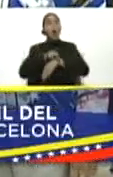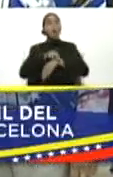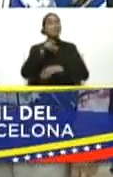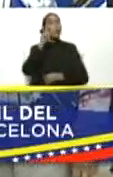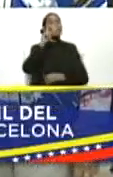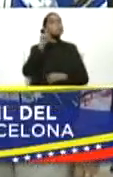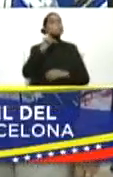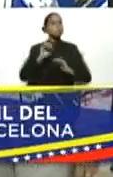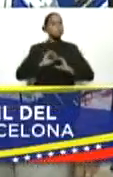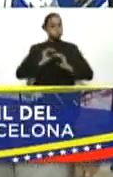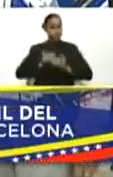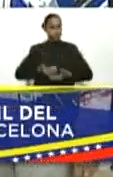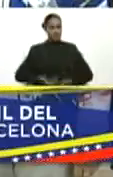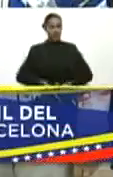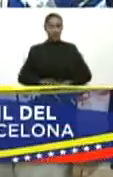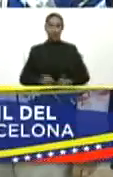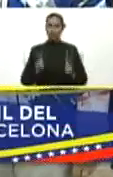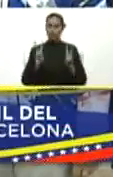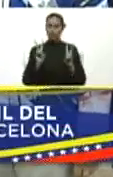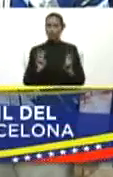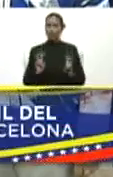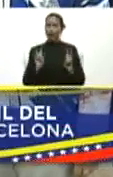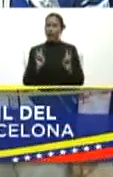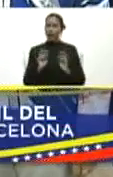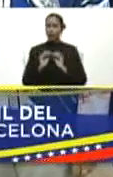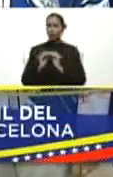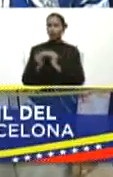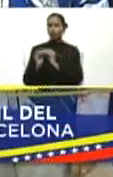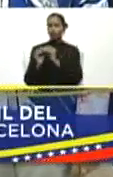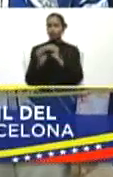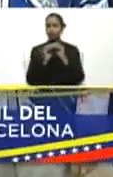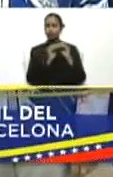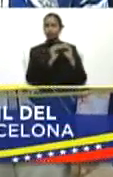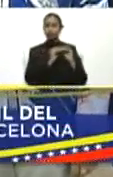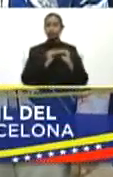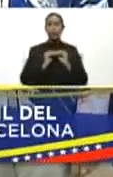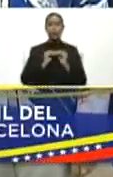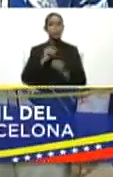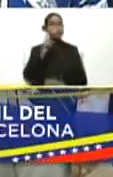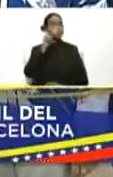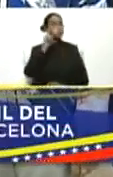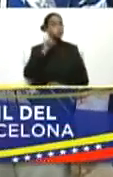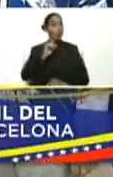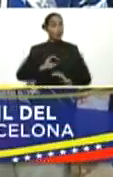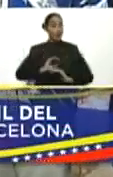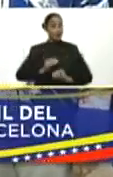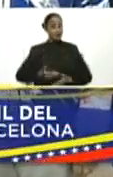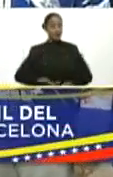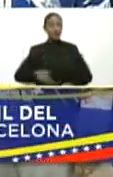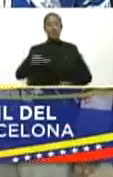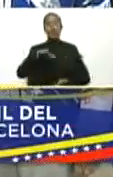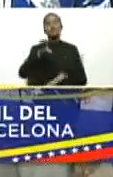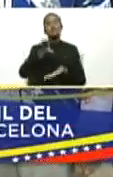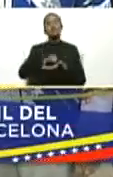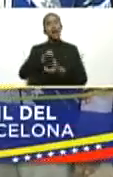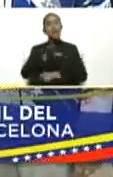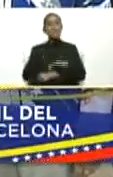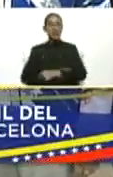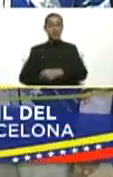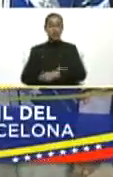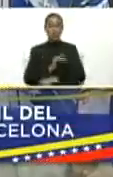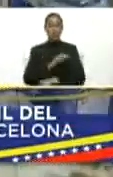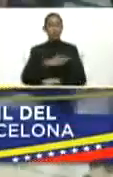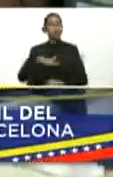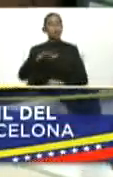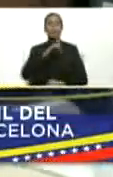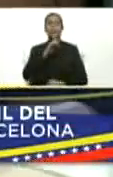paquete, este centro materno infantil de la ciudad de Barcelona, aquí en el Racete,